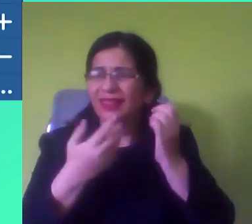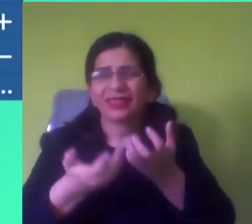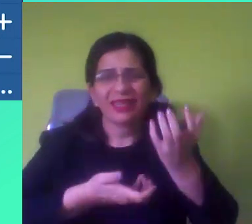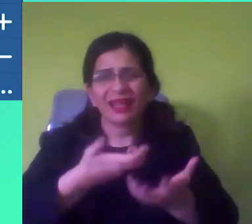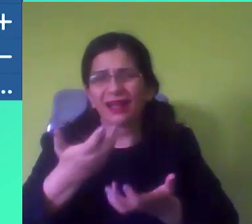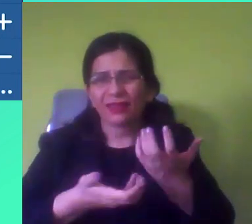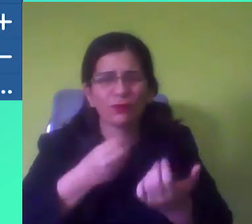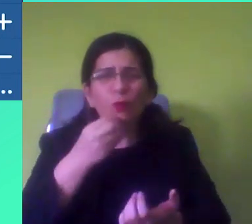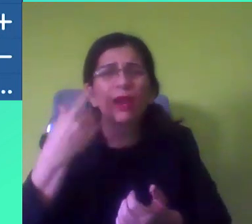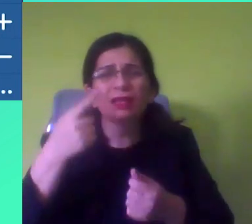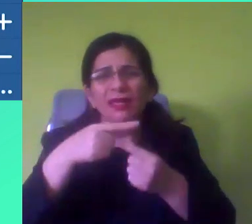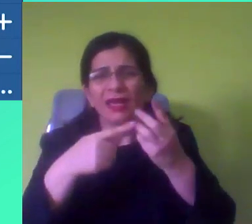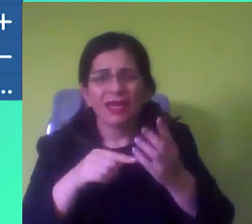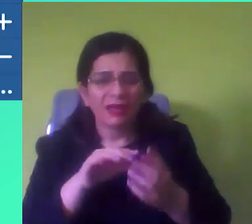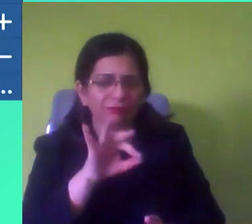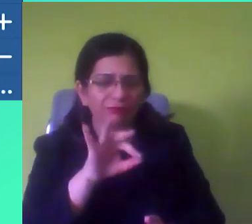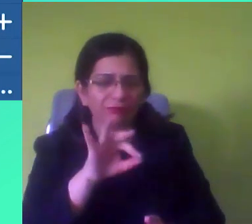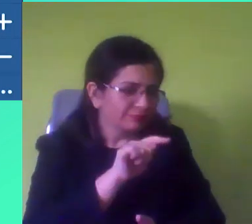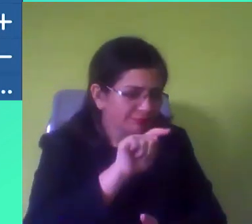si después